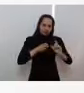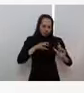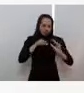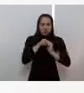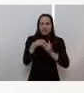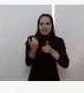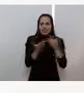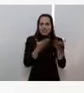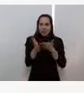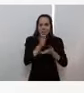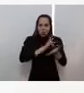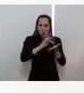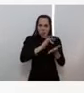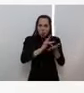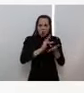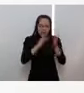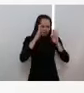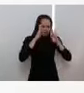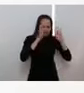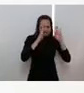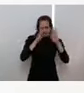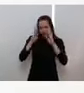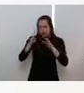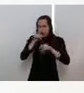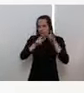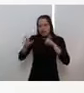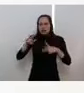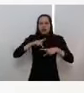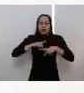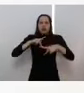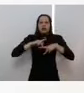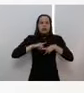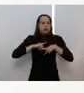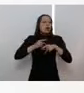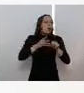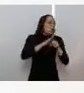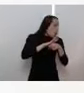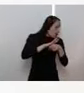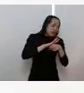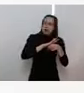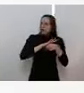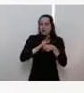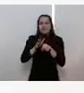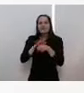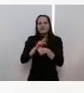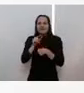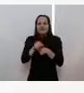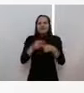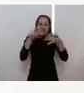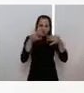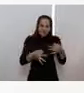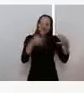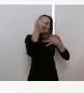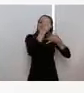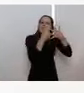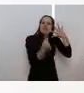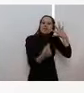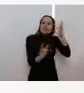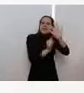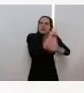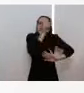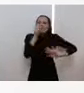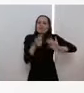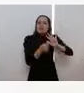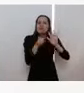servicio de urgencias para atender pacientes respiratorios y no respiratorios cumpliendo con todos los estándares de habilitación tanto desde el